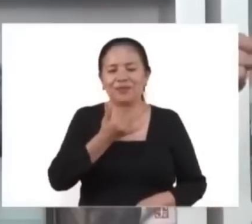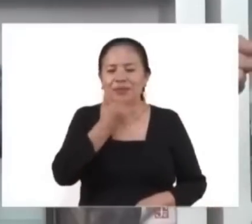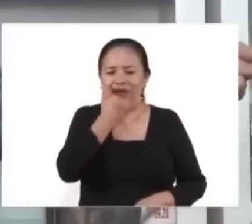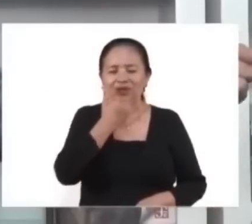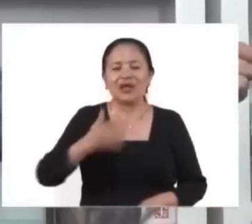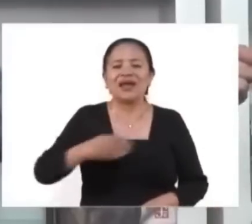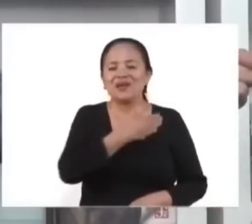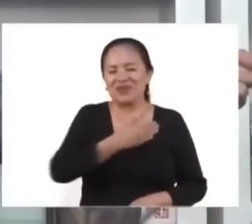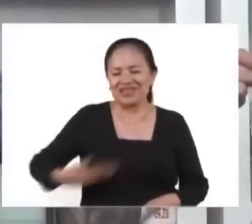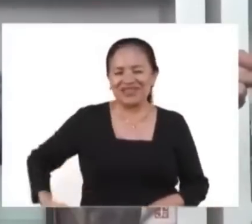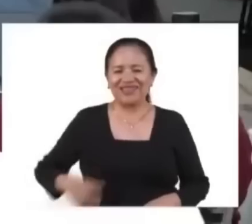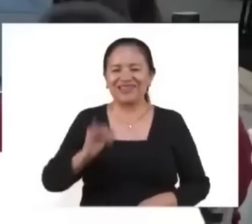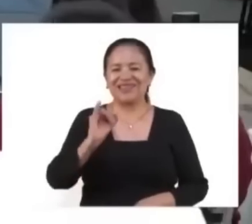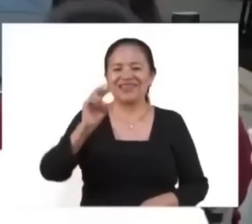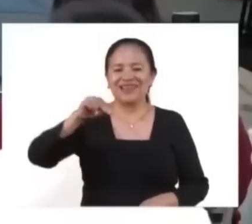fue a latinus